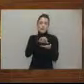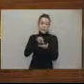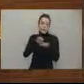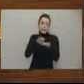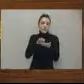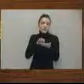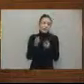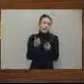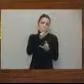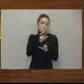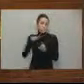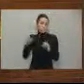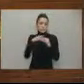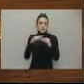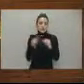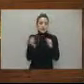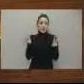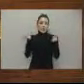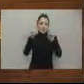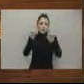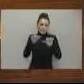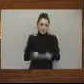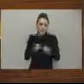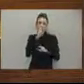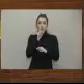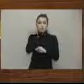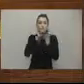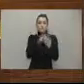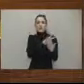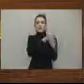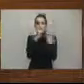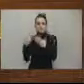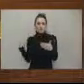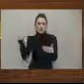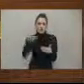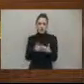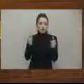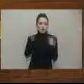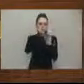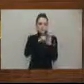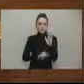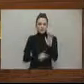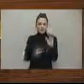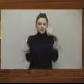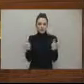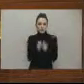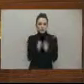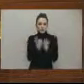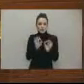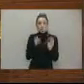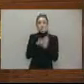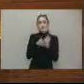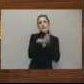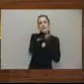de caer desde el año 2008. Hay una caída de 9 millones de viajeros, esto es un